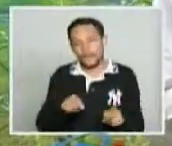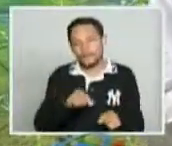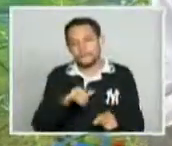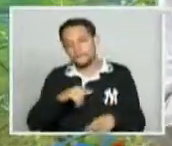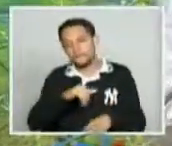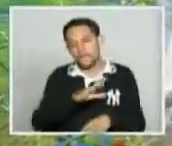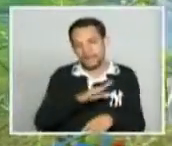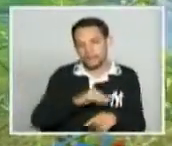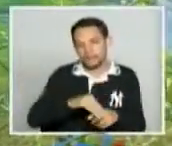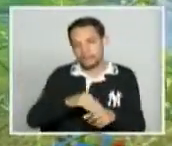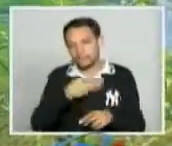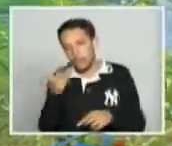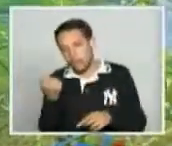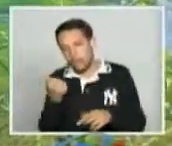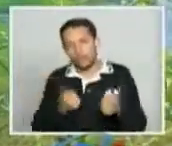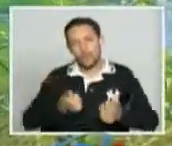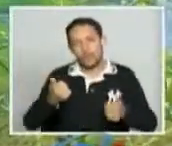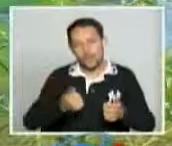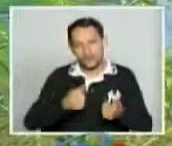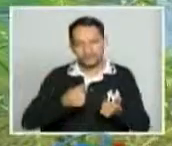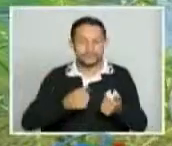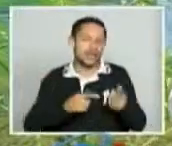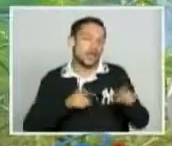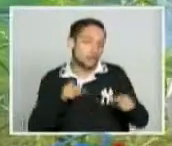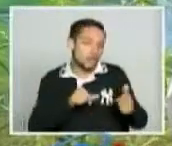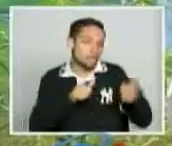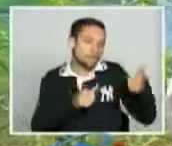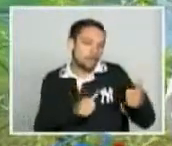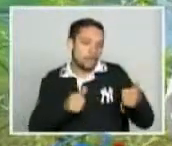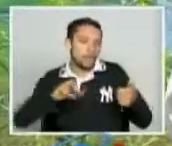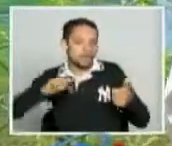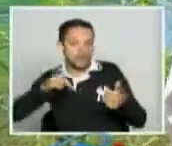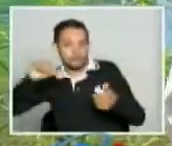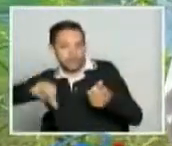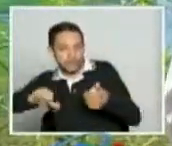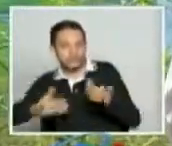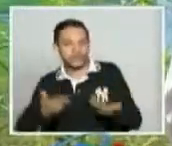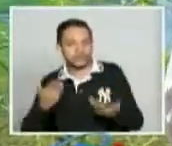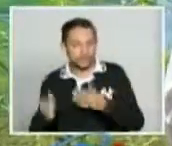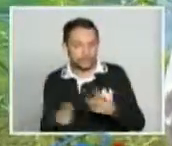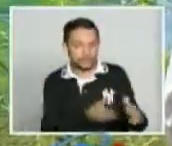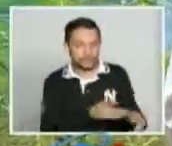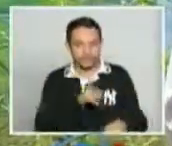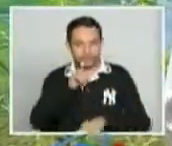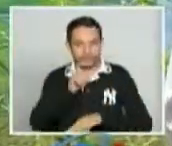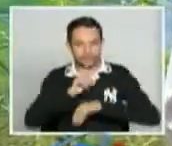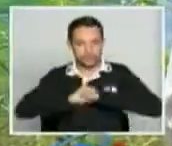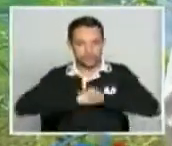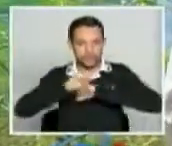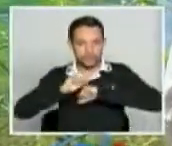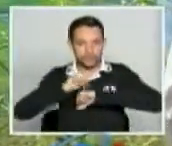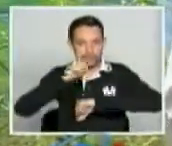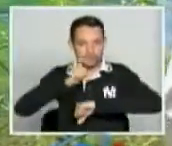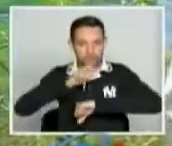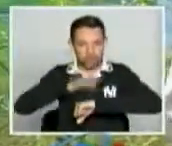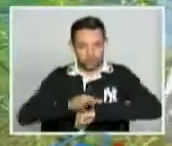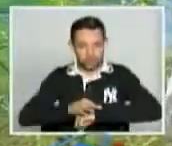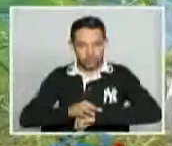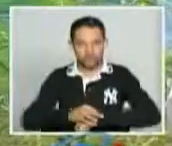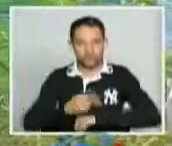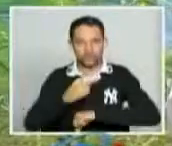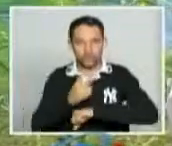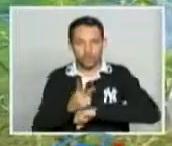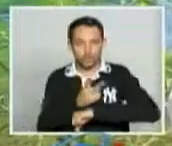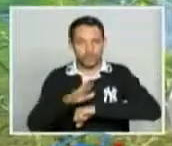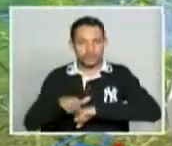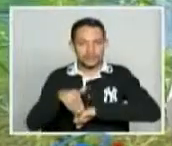otras, como todo. Entonces, se inicia el tratamiento 6 de la mañana, espera 2 horas para empezar a